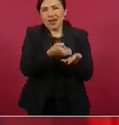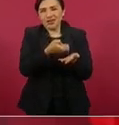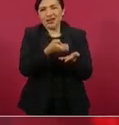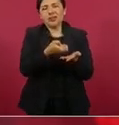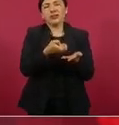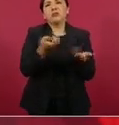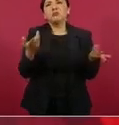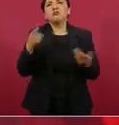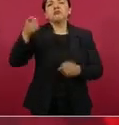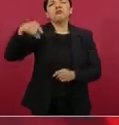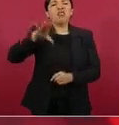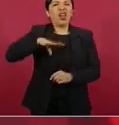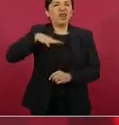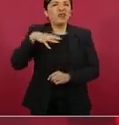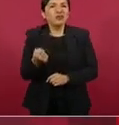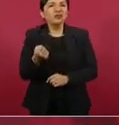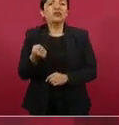que se